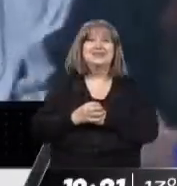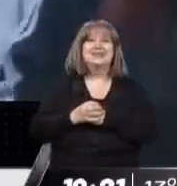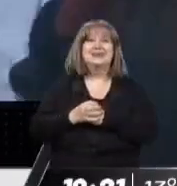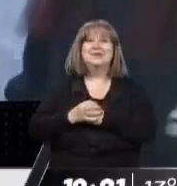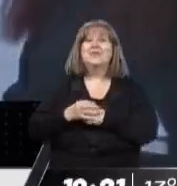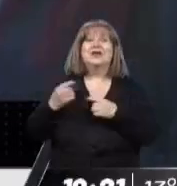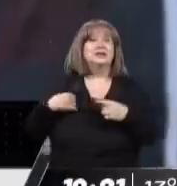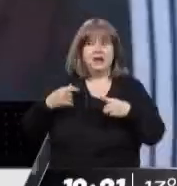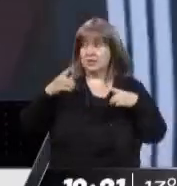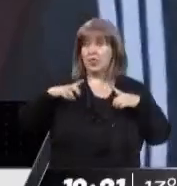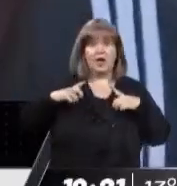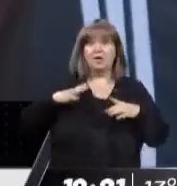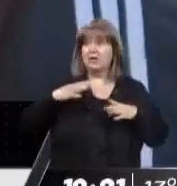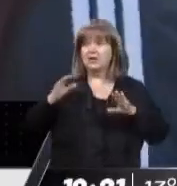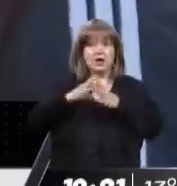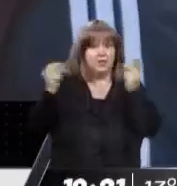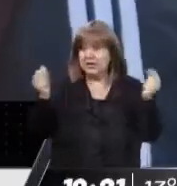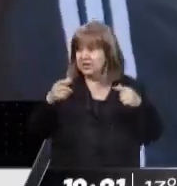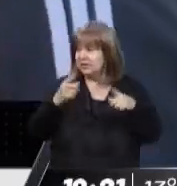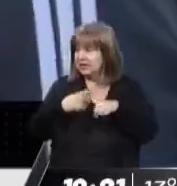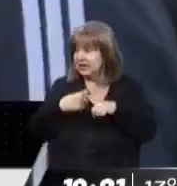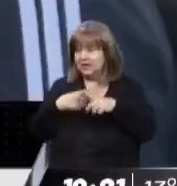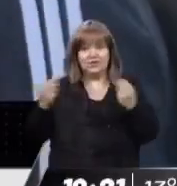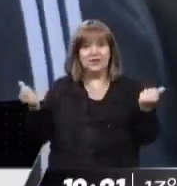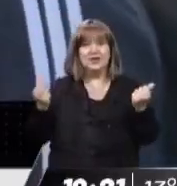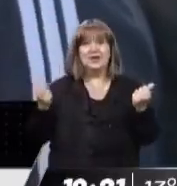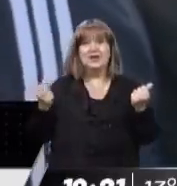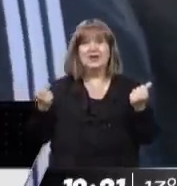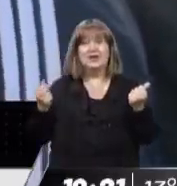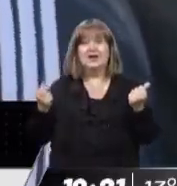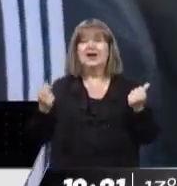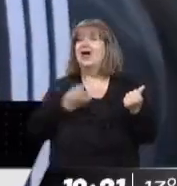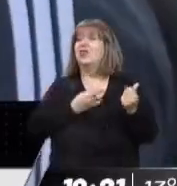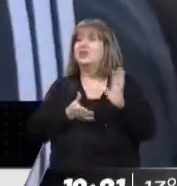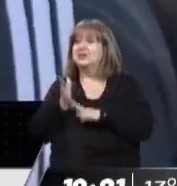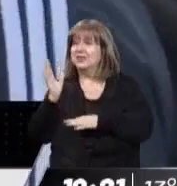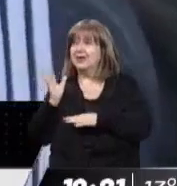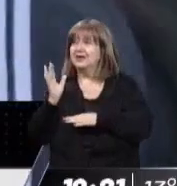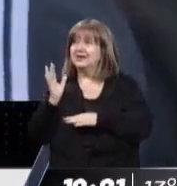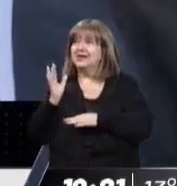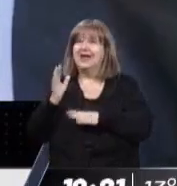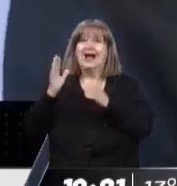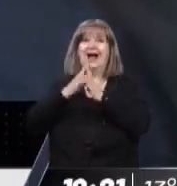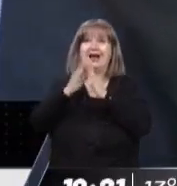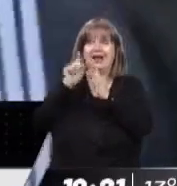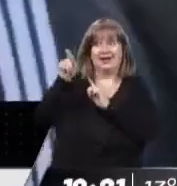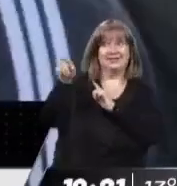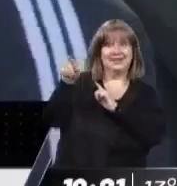¿Sigue el festejo de la primavera en algún lado o ya se termina ahora? No, mira, lo seguimos. ¿A dónde se van de gira? A la casa de ella.